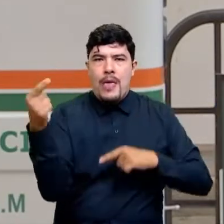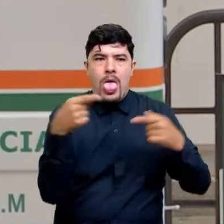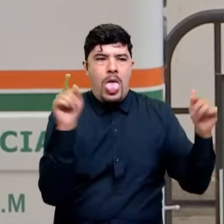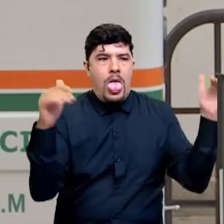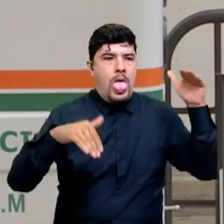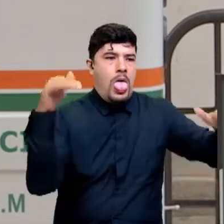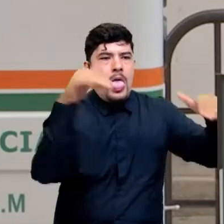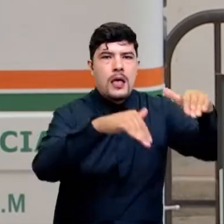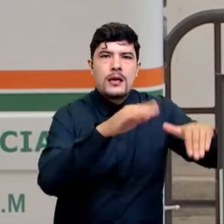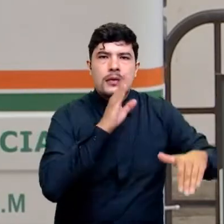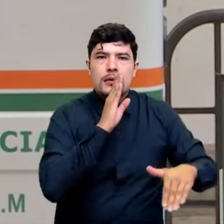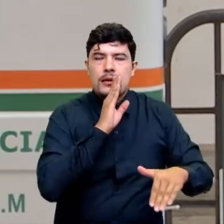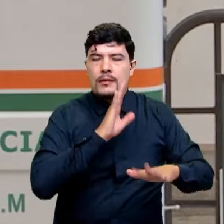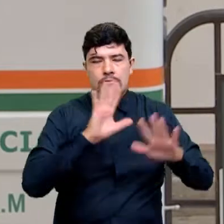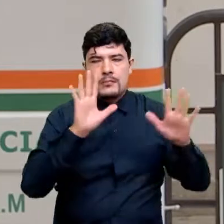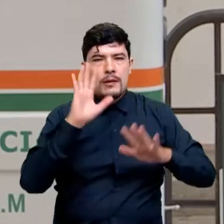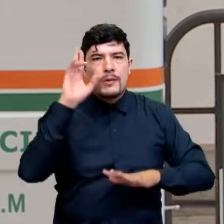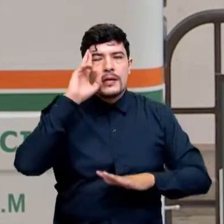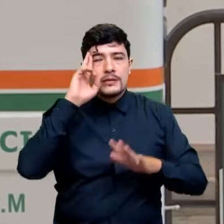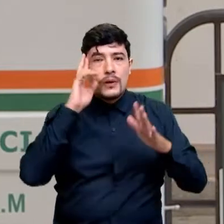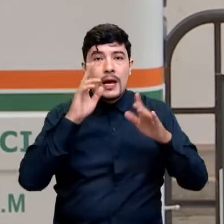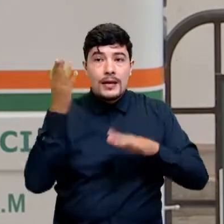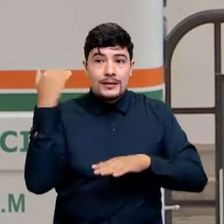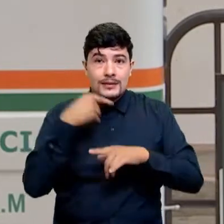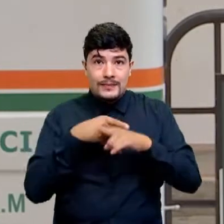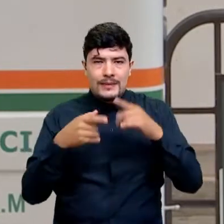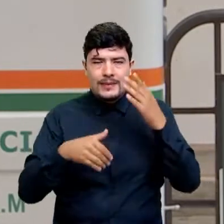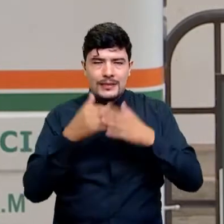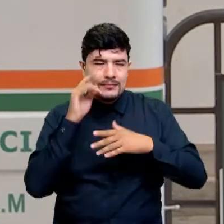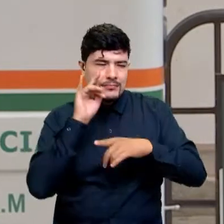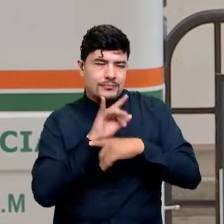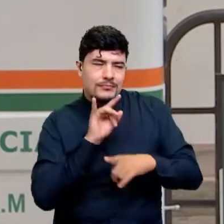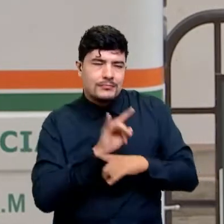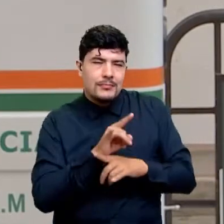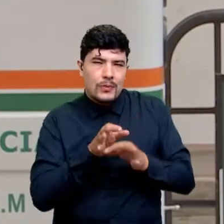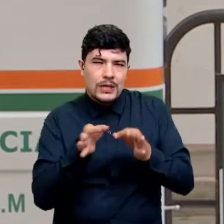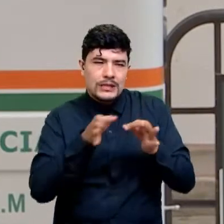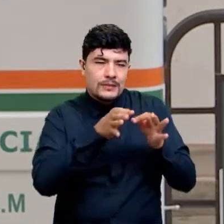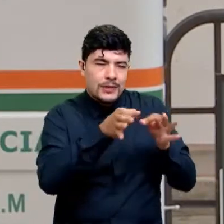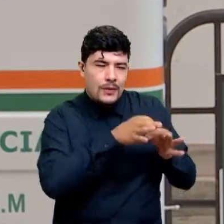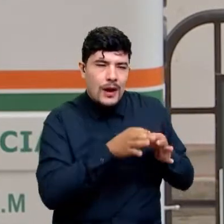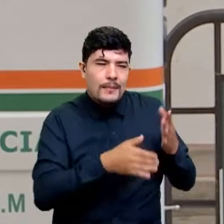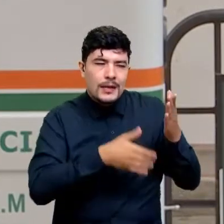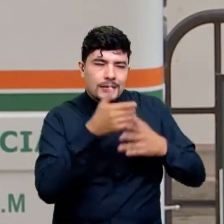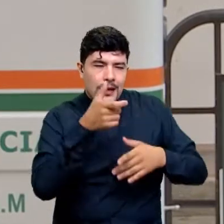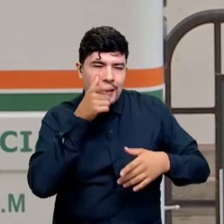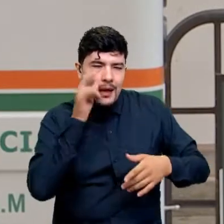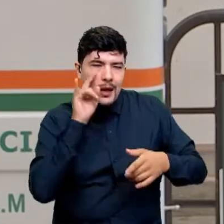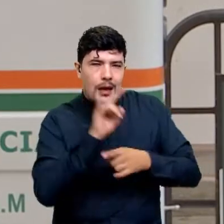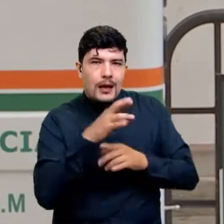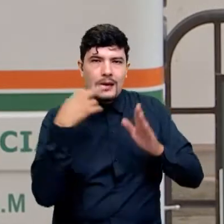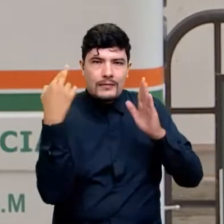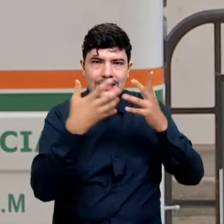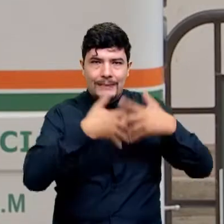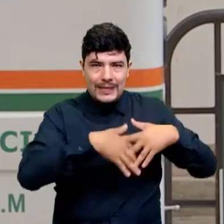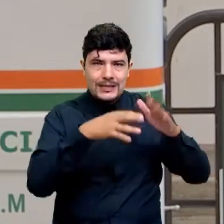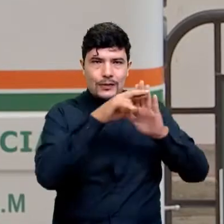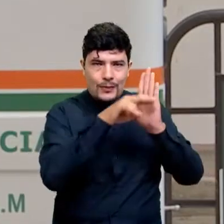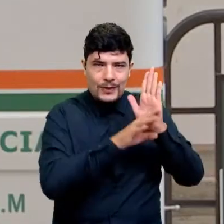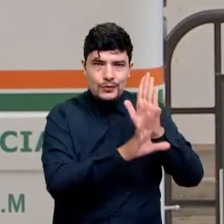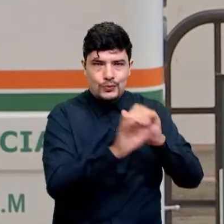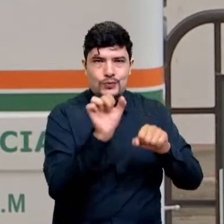estos operativos en diferentes sectores del municipio para mitigar esta problemática. Veamos el siguiente informe.